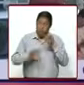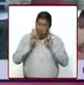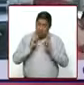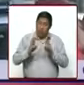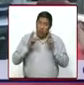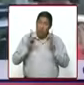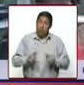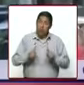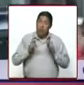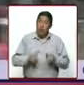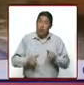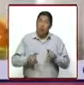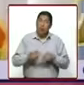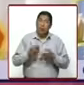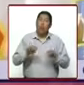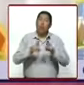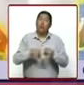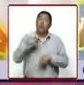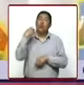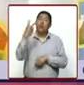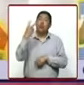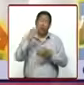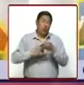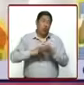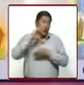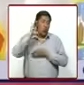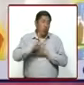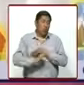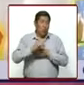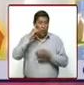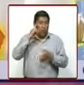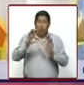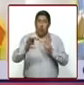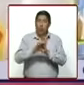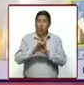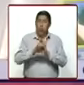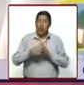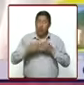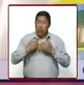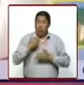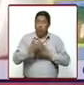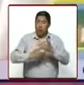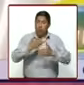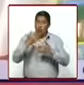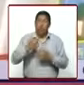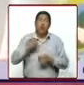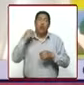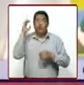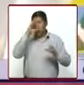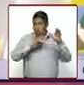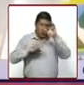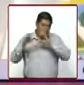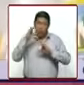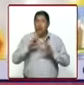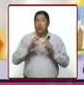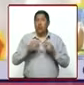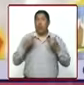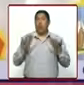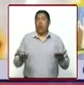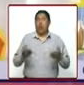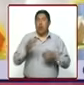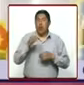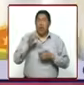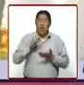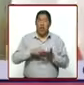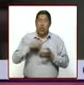vistas las personas, el 2 de octubre. Con la fotografía para proceder a la búsqueda de la víctima. No se la encuentra y es